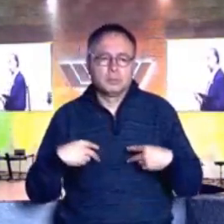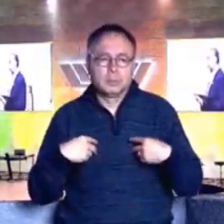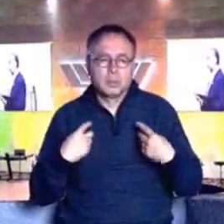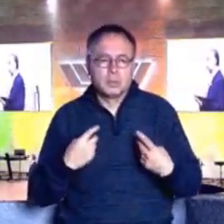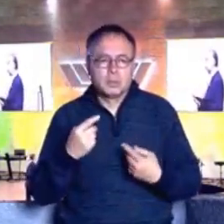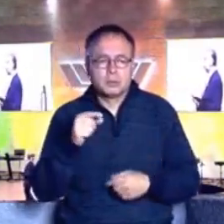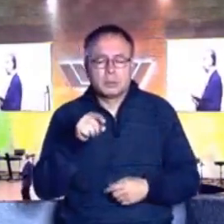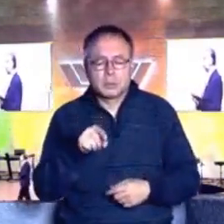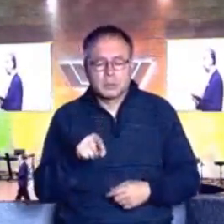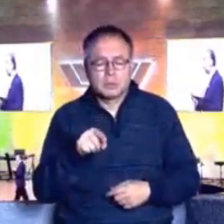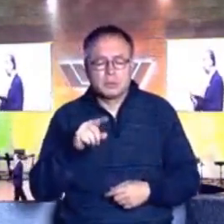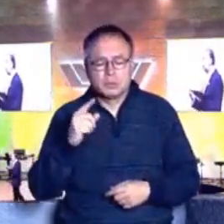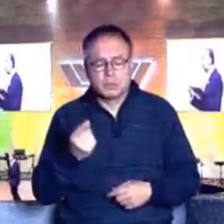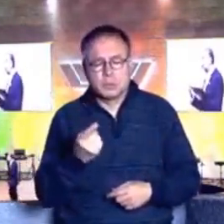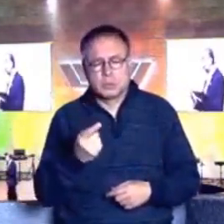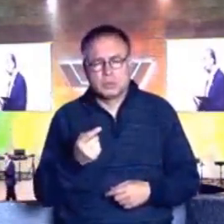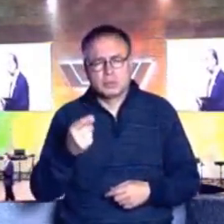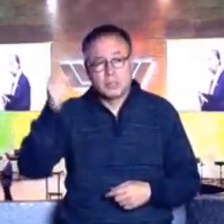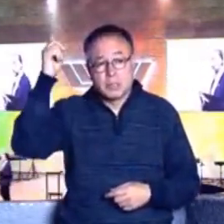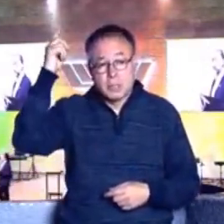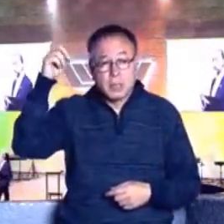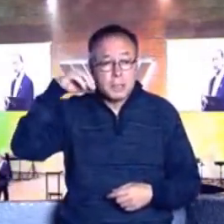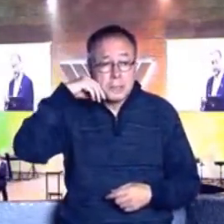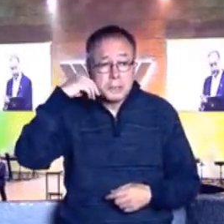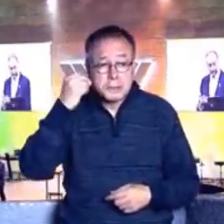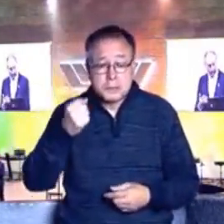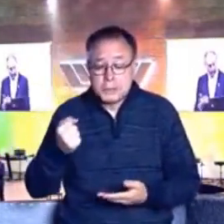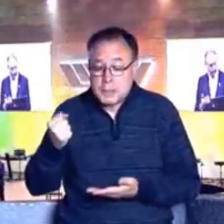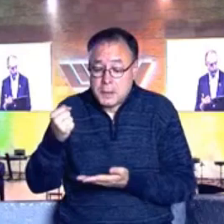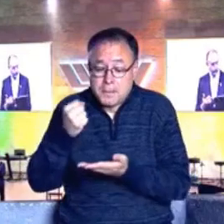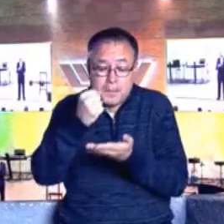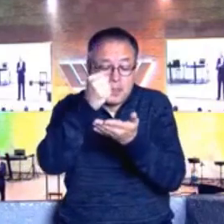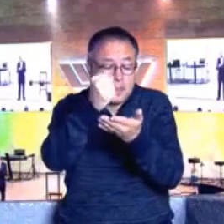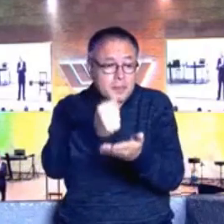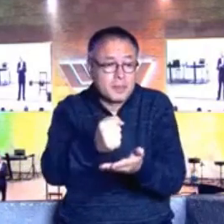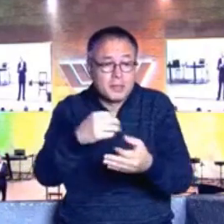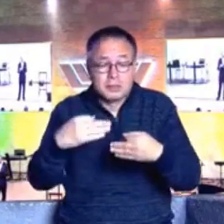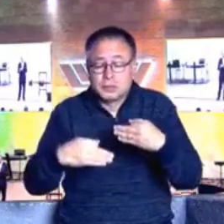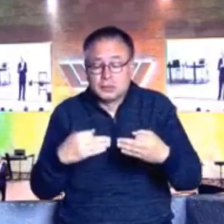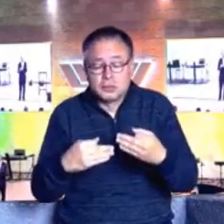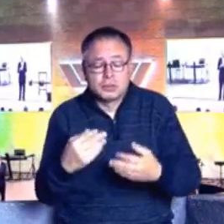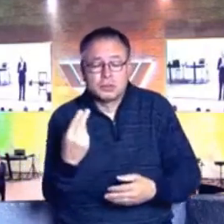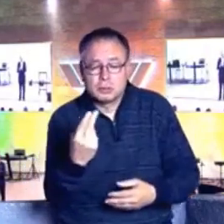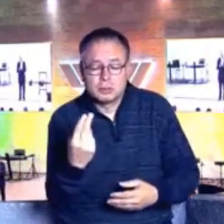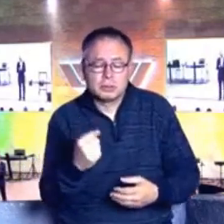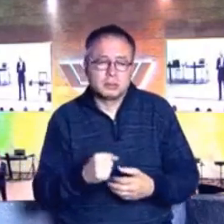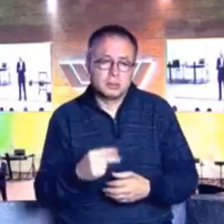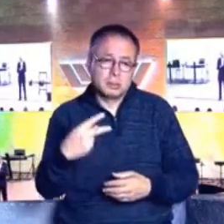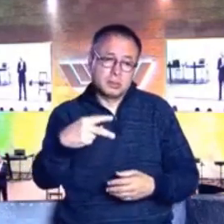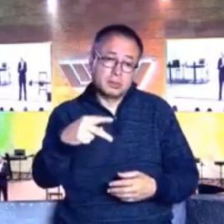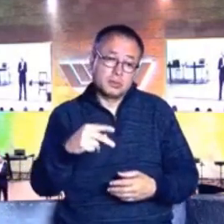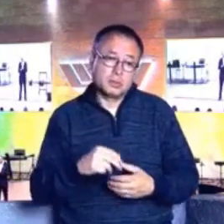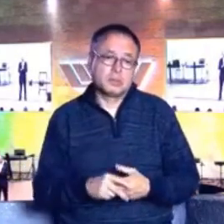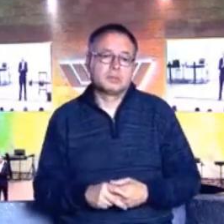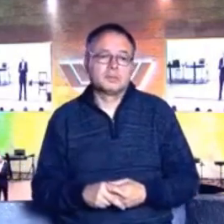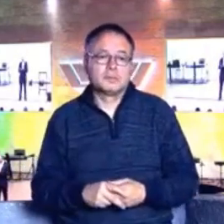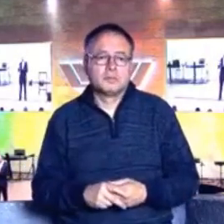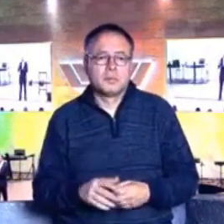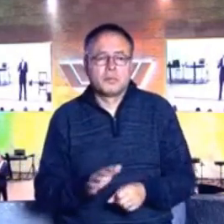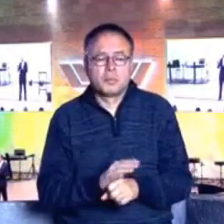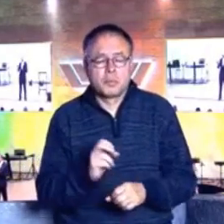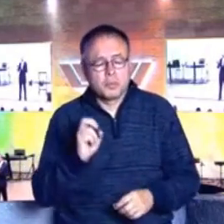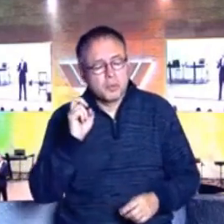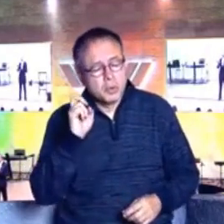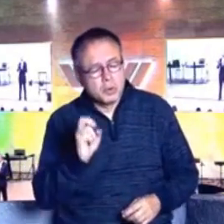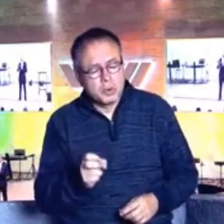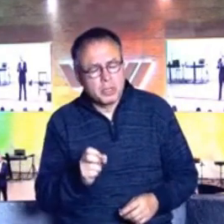Dios quiere proveerte todo lo que tú necesitas por eso él es el padre